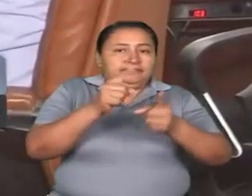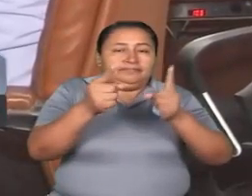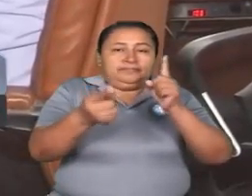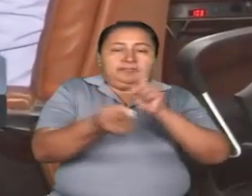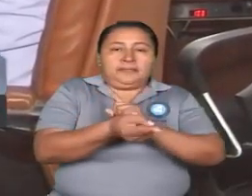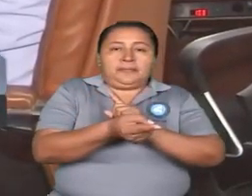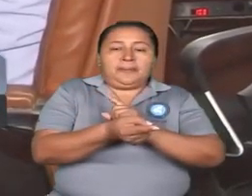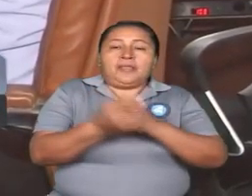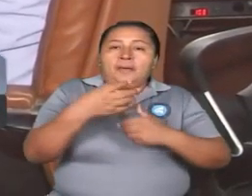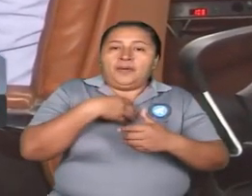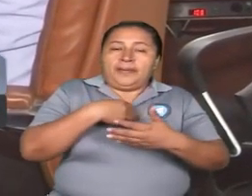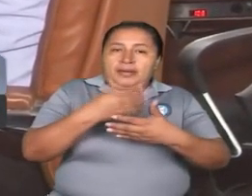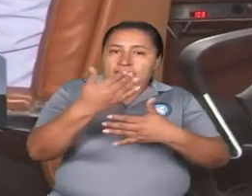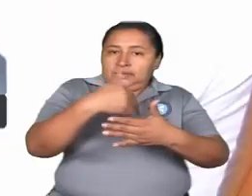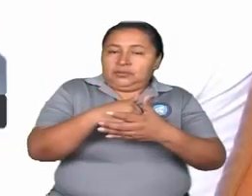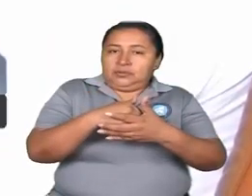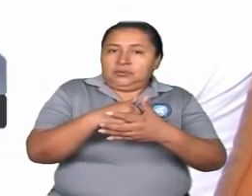venido interna